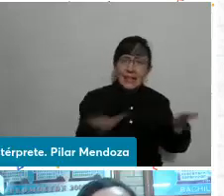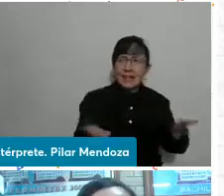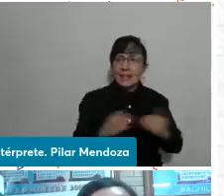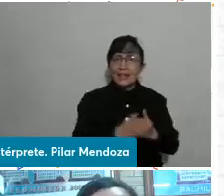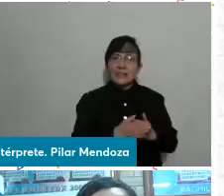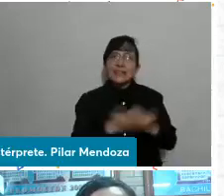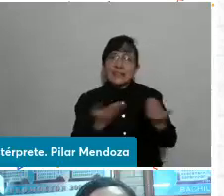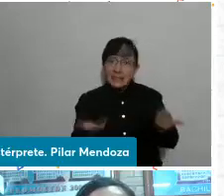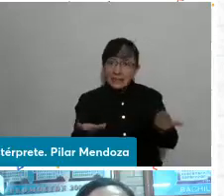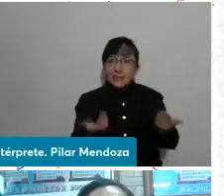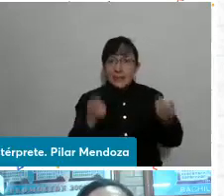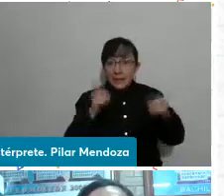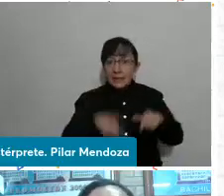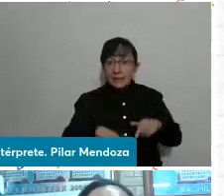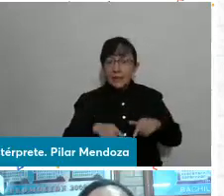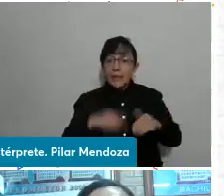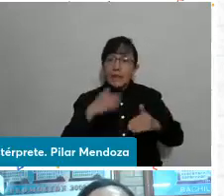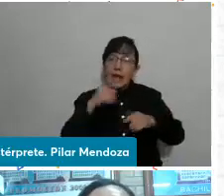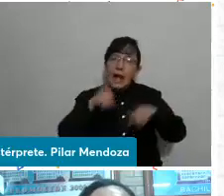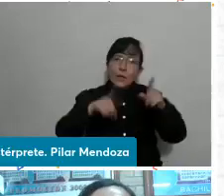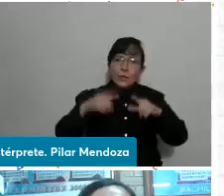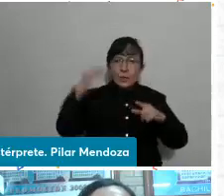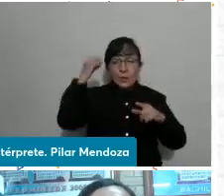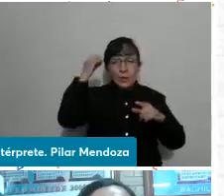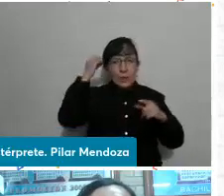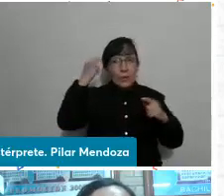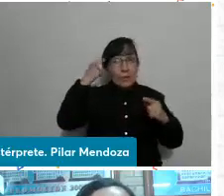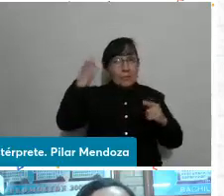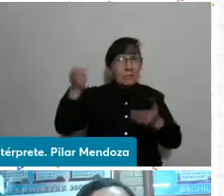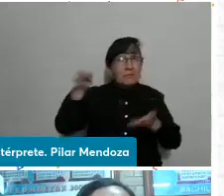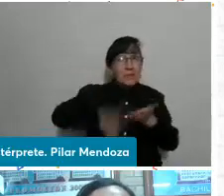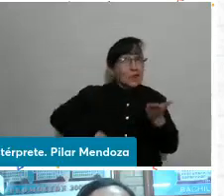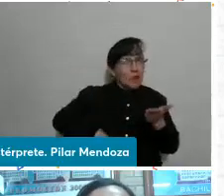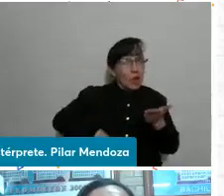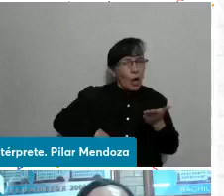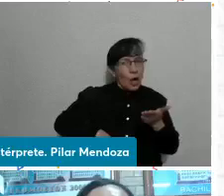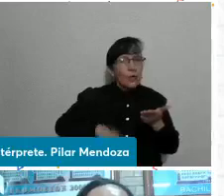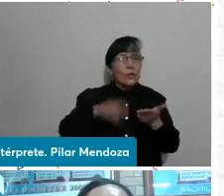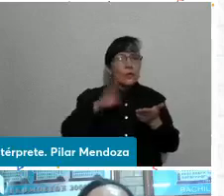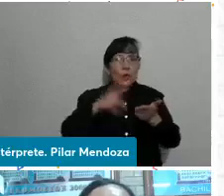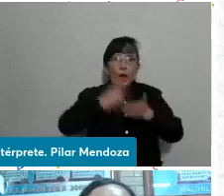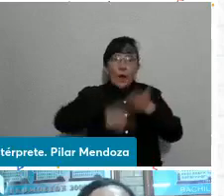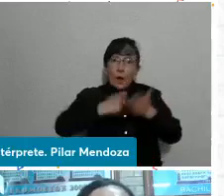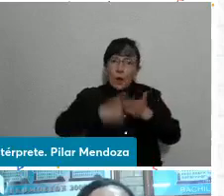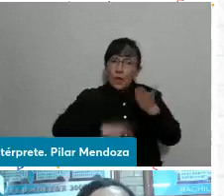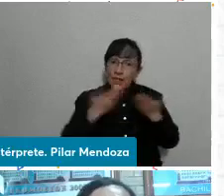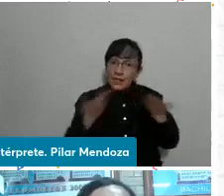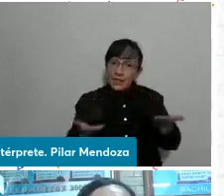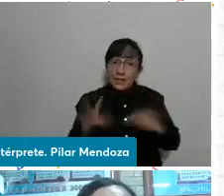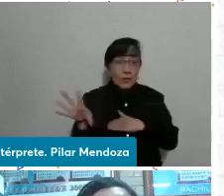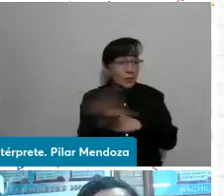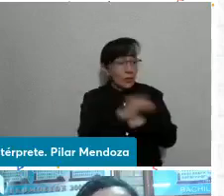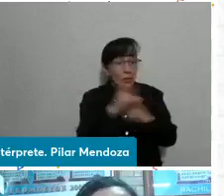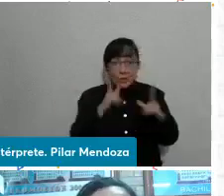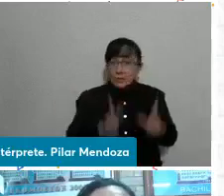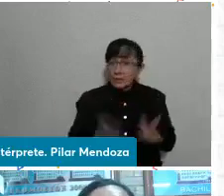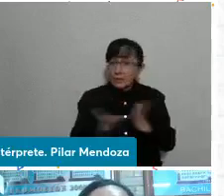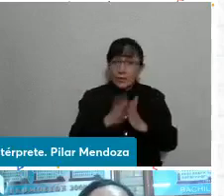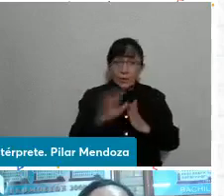con discapacidad. Los estudiantes han tenido la posibilidad de trabajar de forma